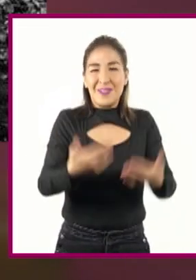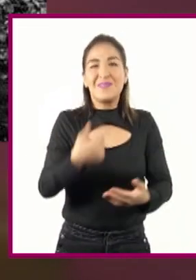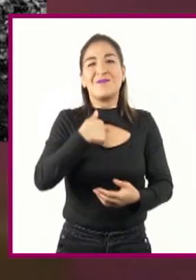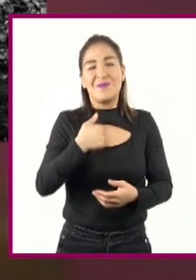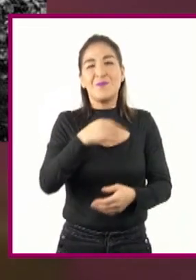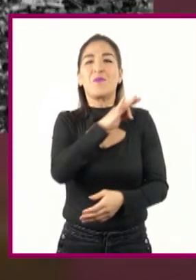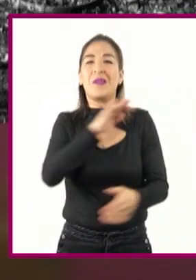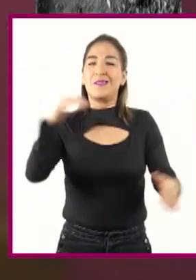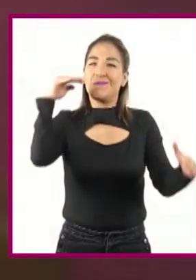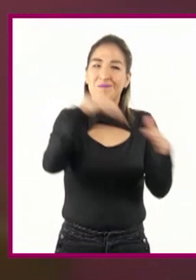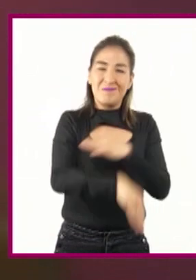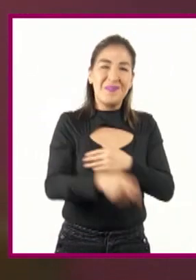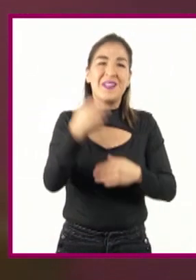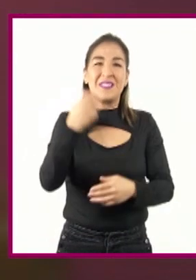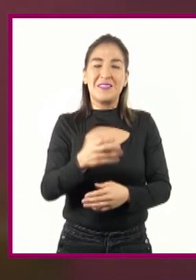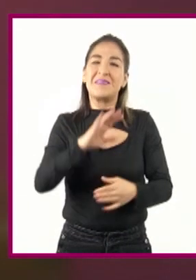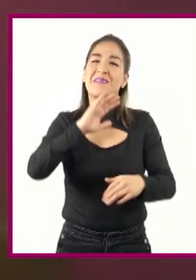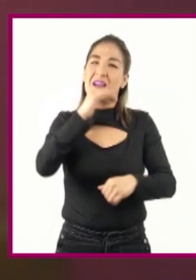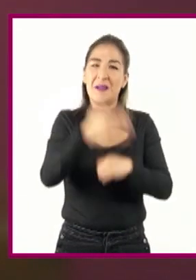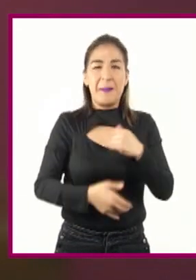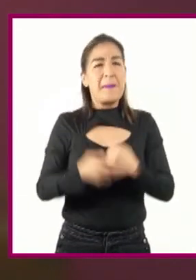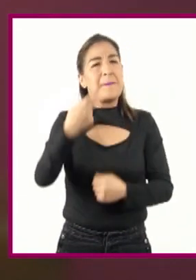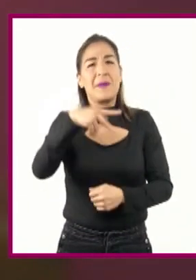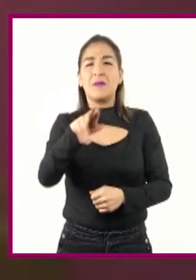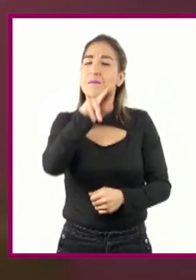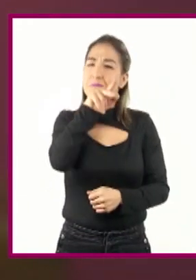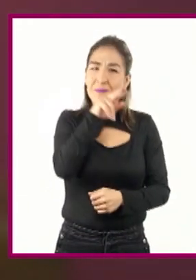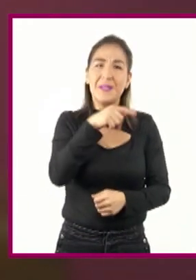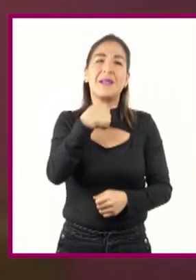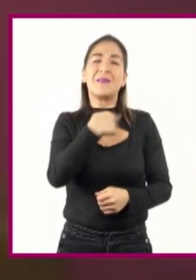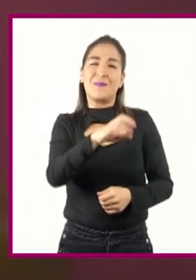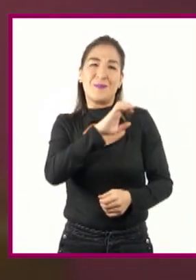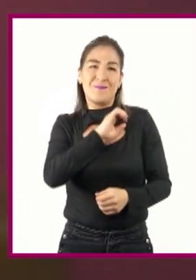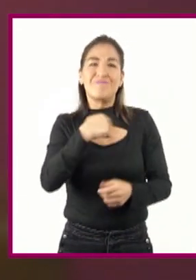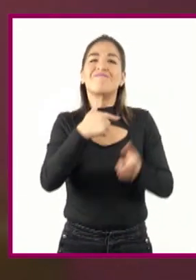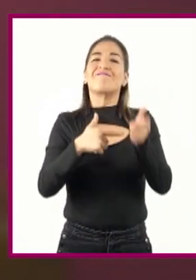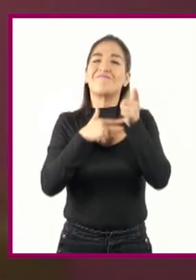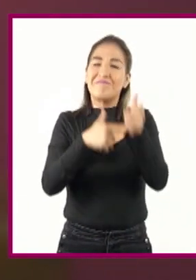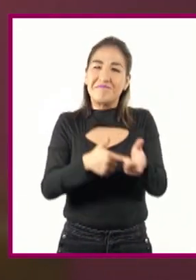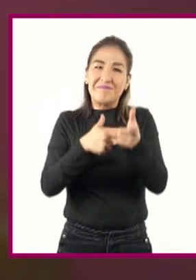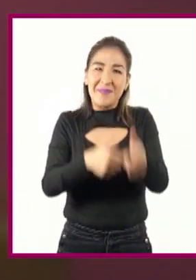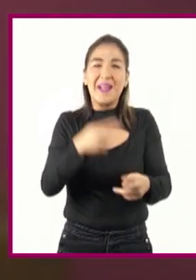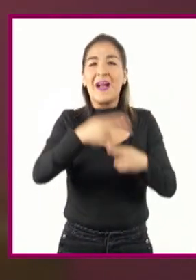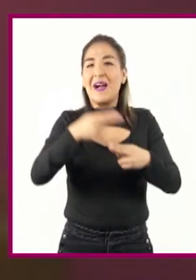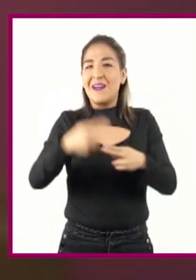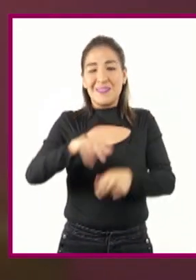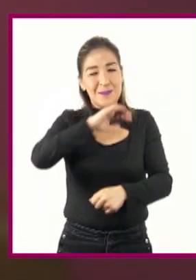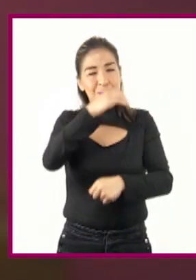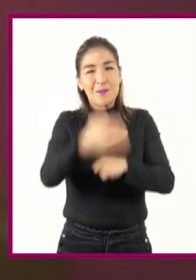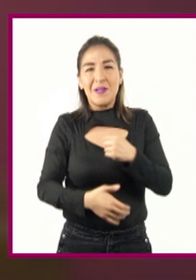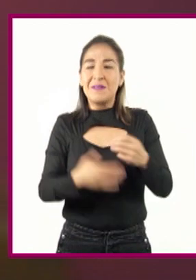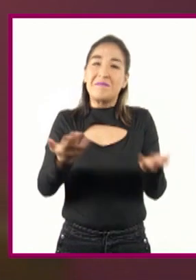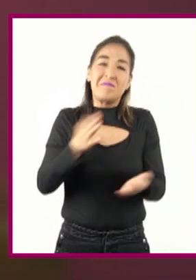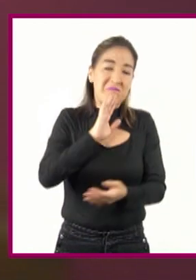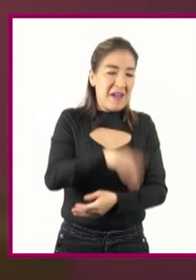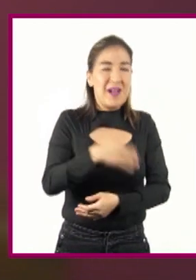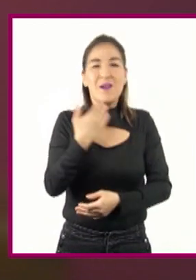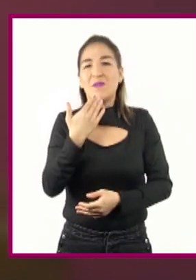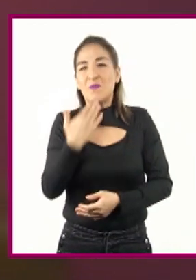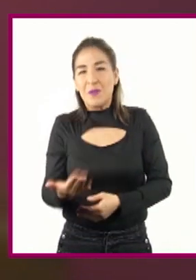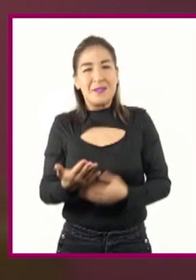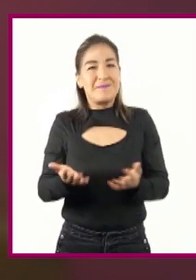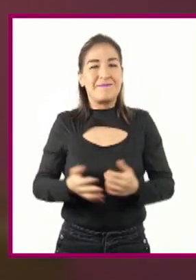y fracasaría. Pero no te preocupes, corazón mío, porque continuaré hasta el final, sea bueno o